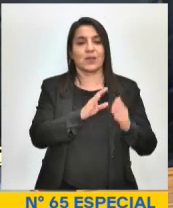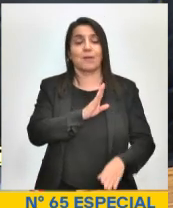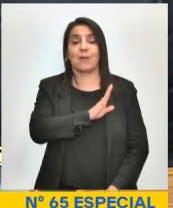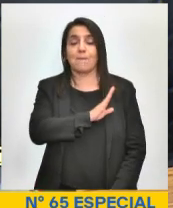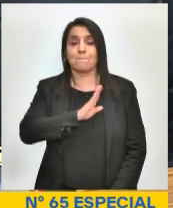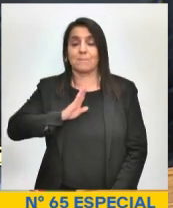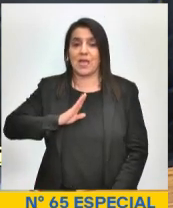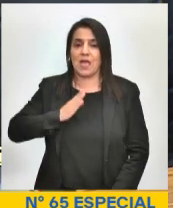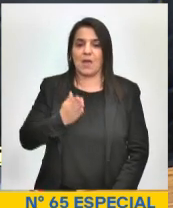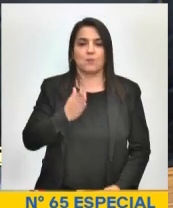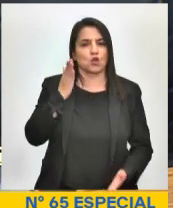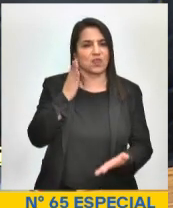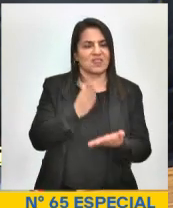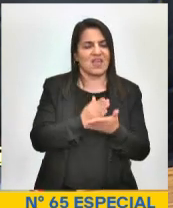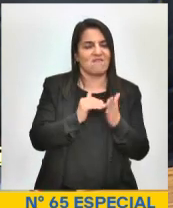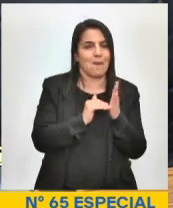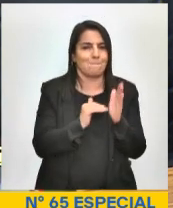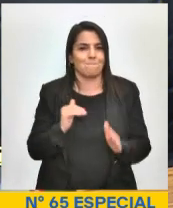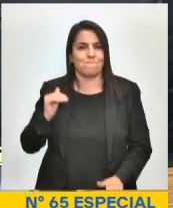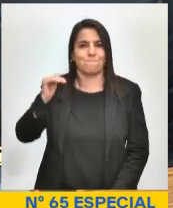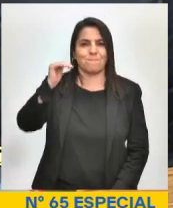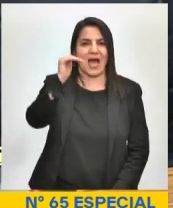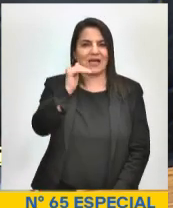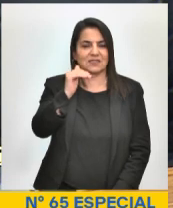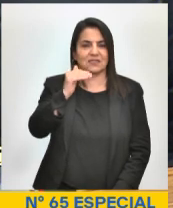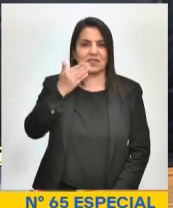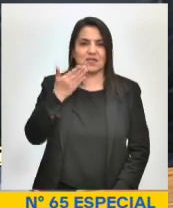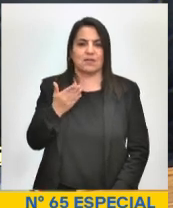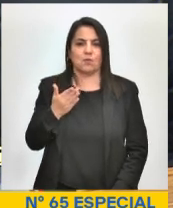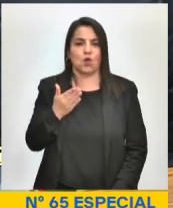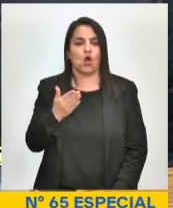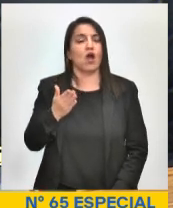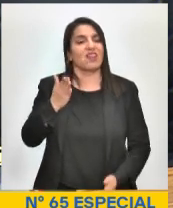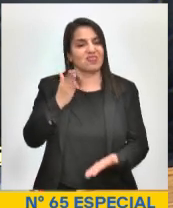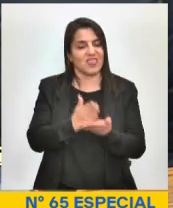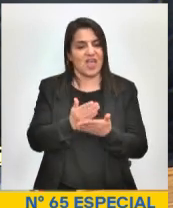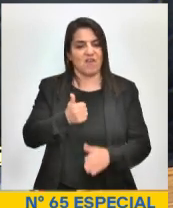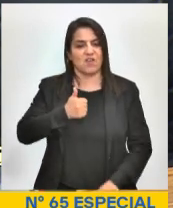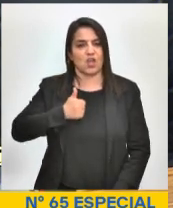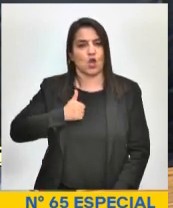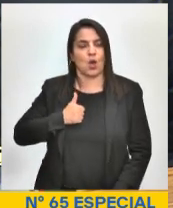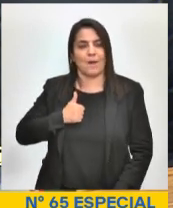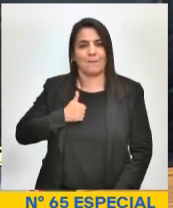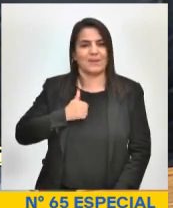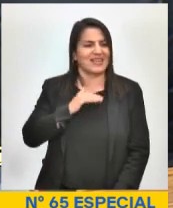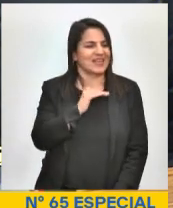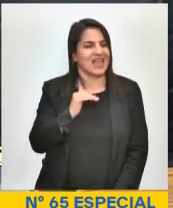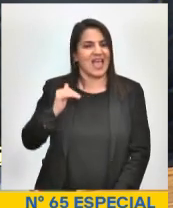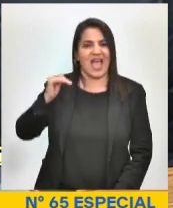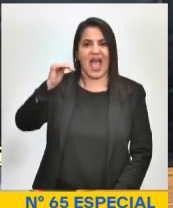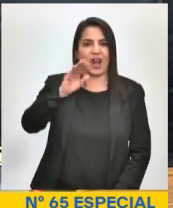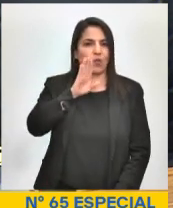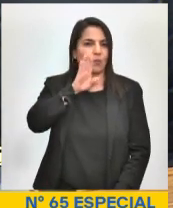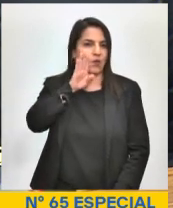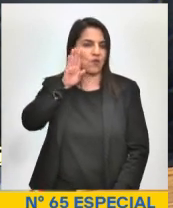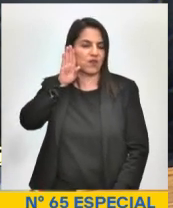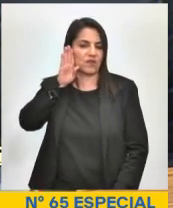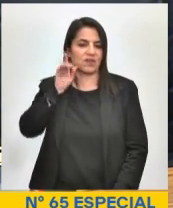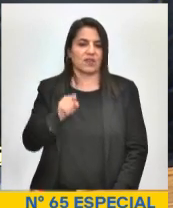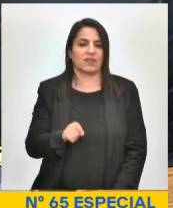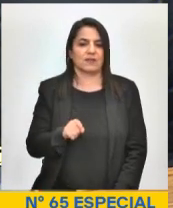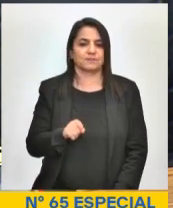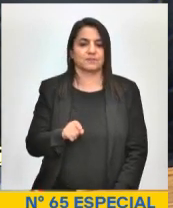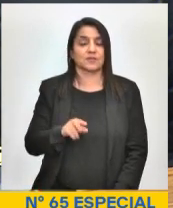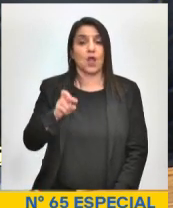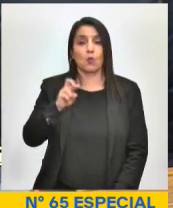más alto escrutinio social y, por ende, su comportamiento debe asegurarse cumpla con los más altos estándares de probidad. Esgrimir que un